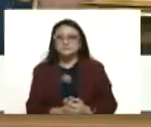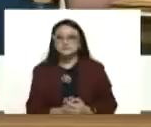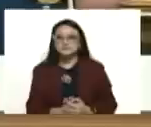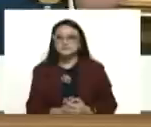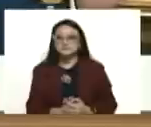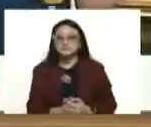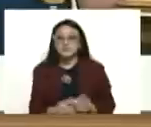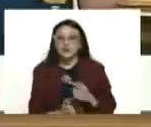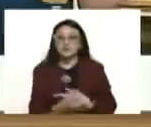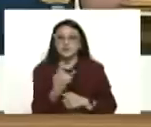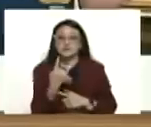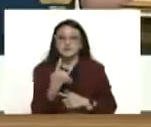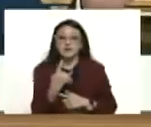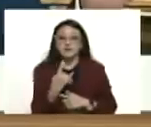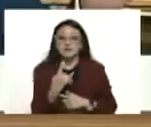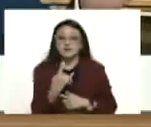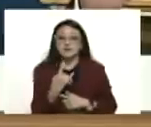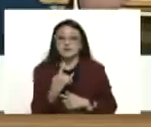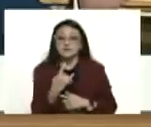van a aparecer